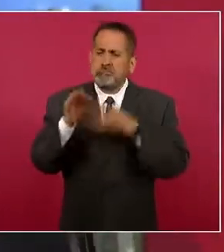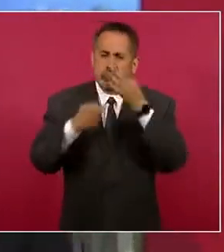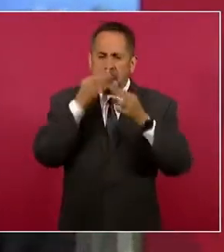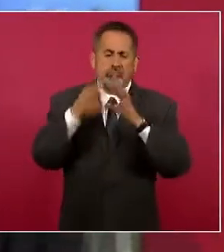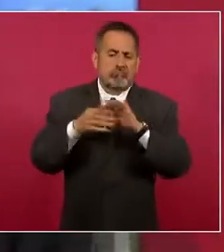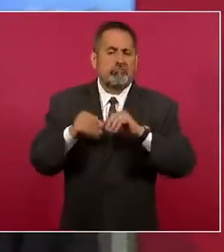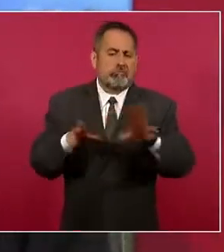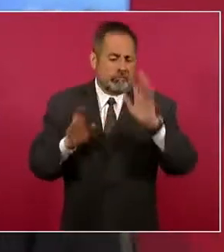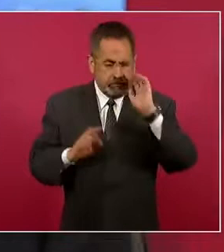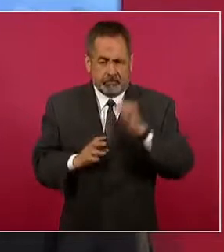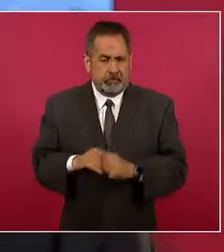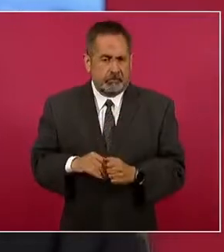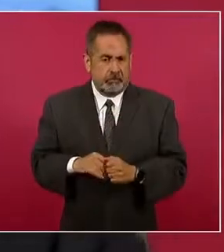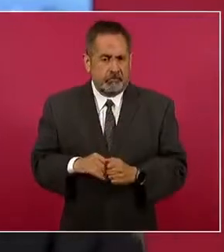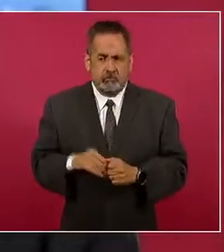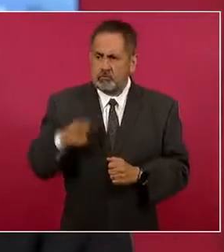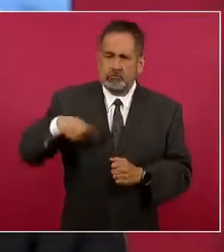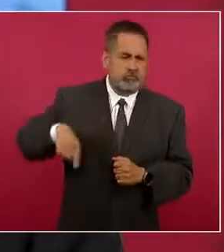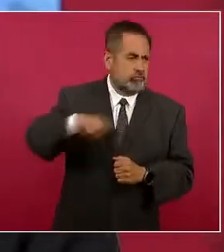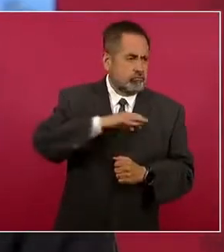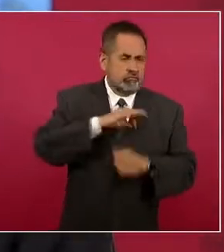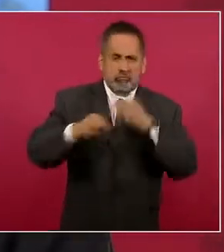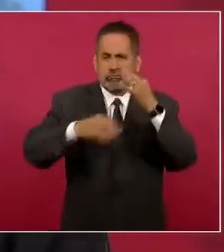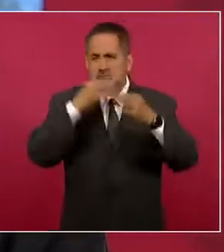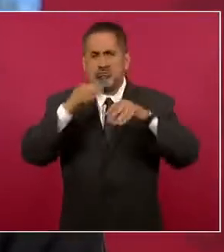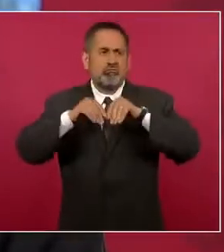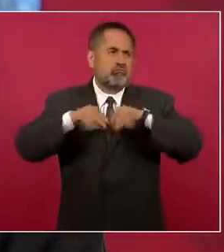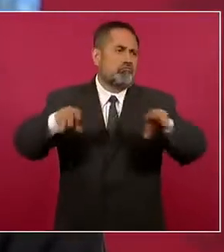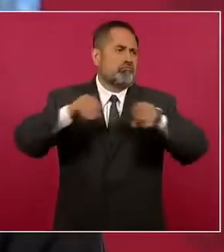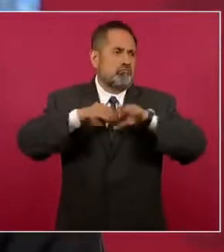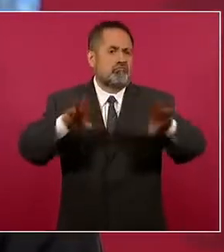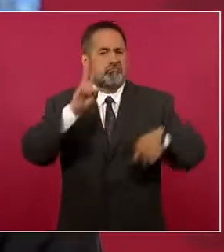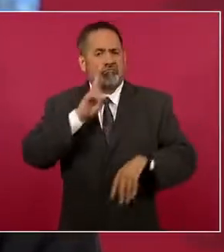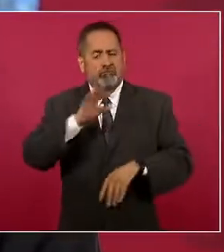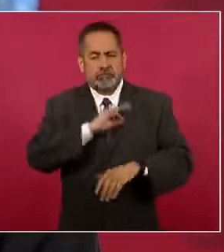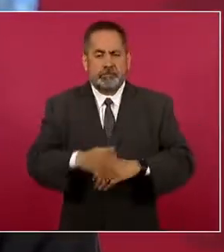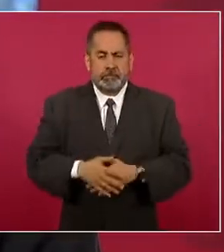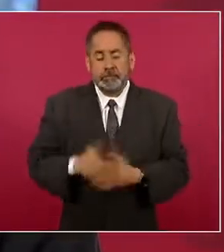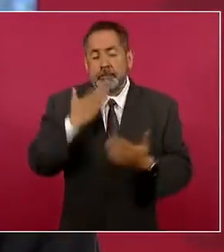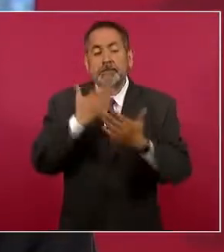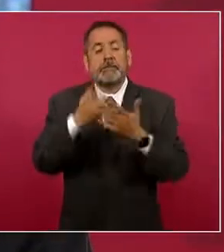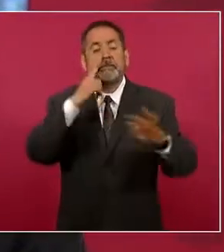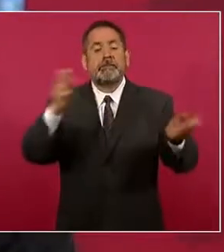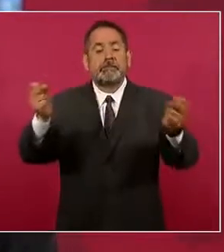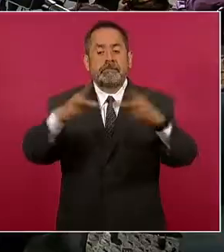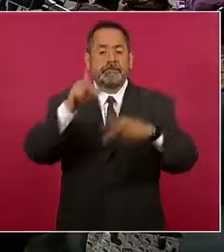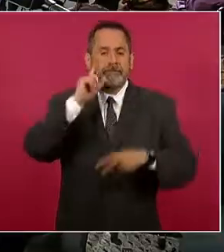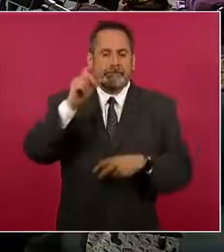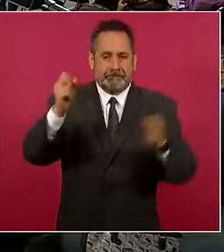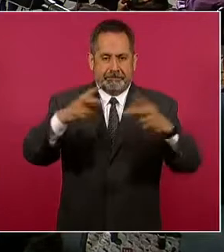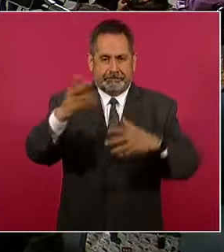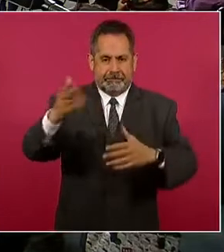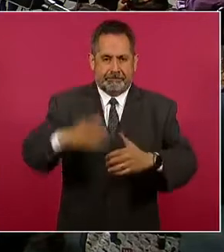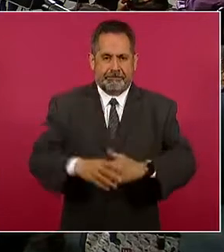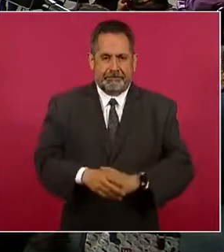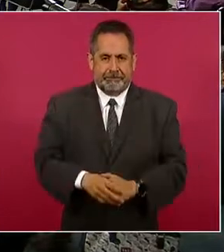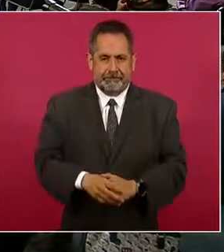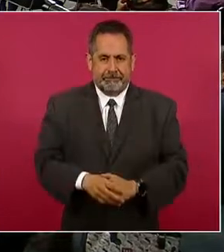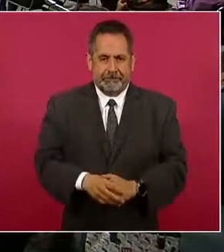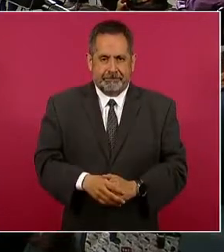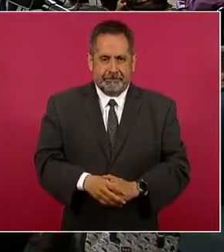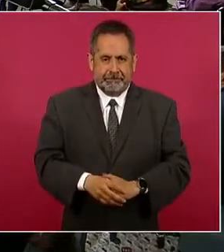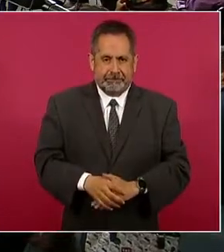y que todos tengamos posibilidad de comunicarnos. Pues muy bien, nos vemos mañana.